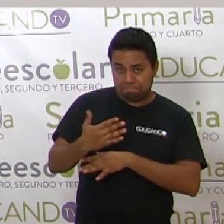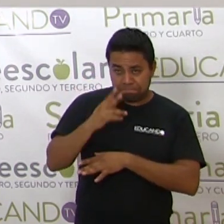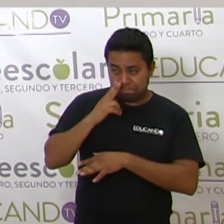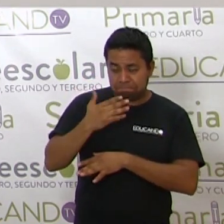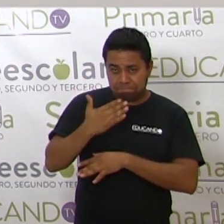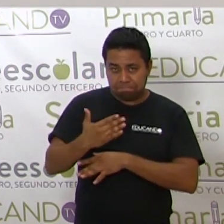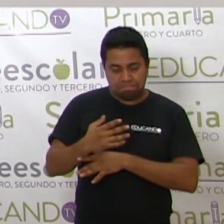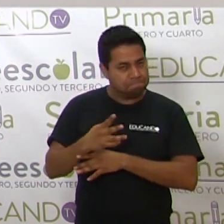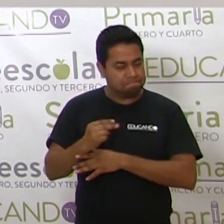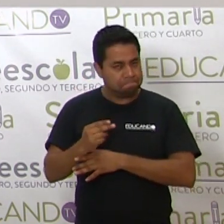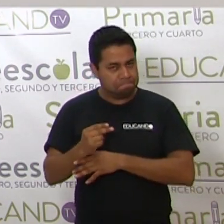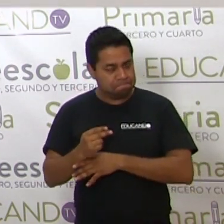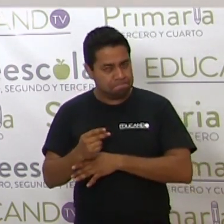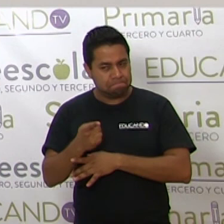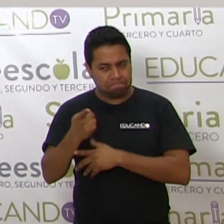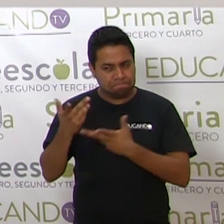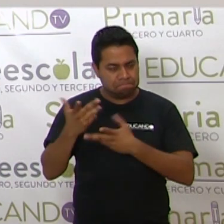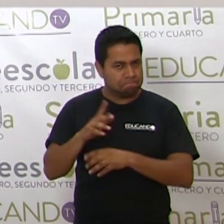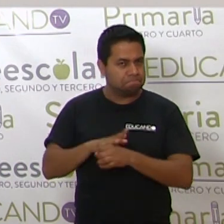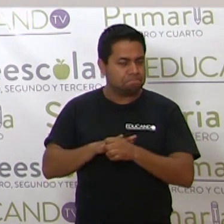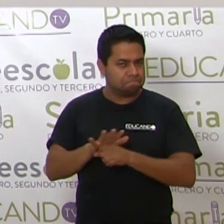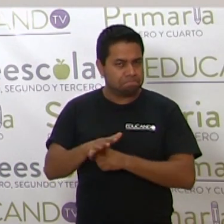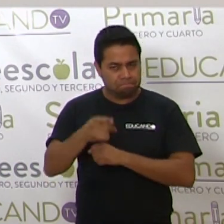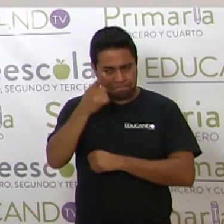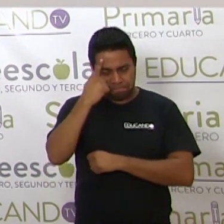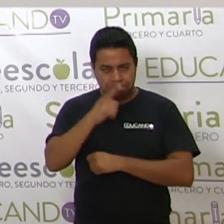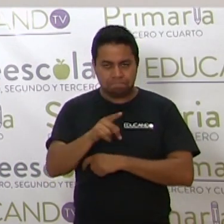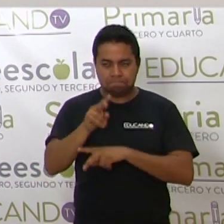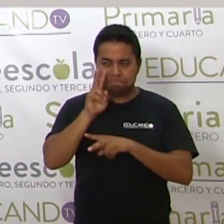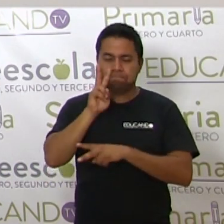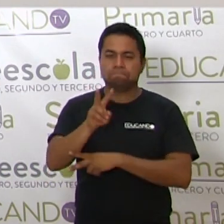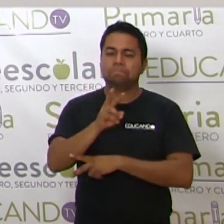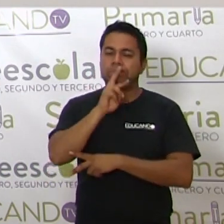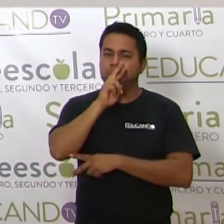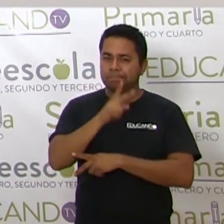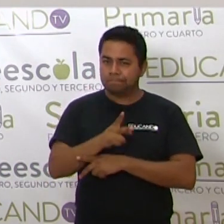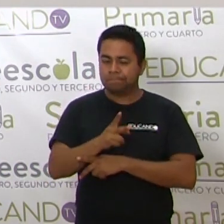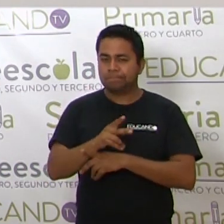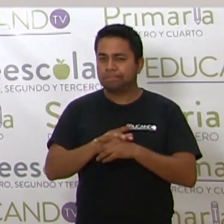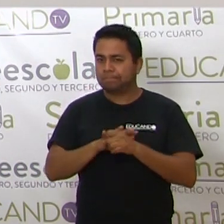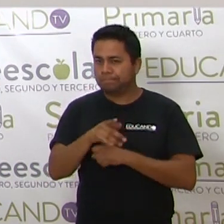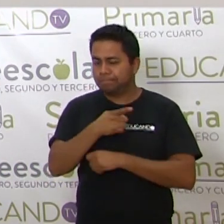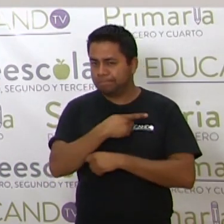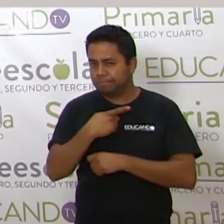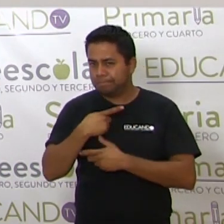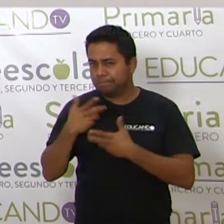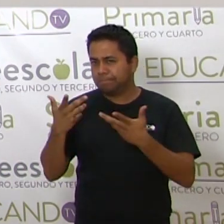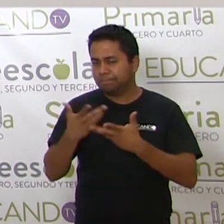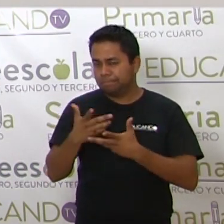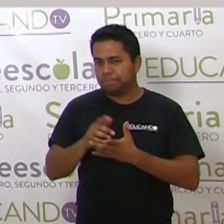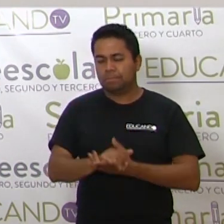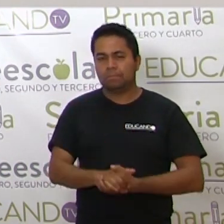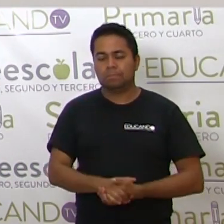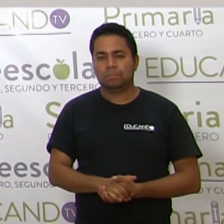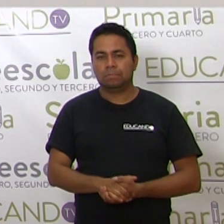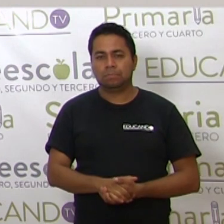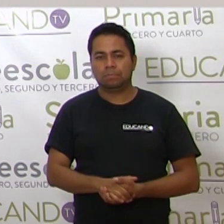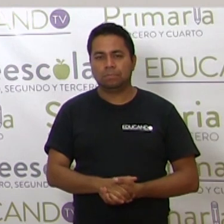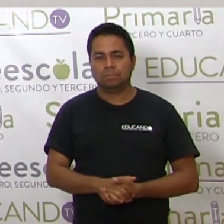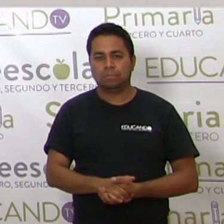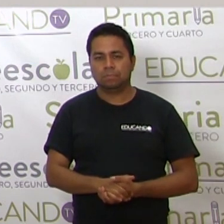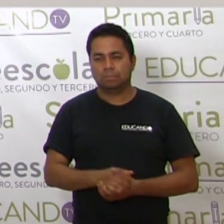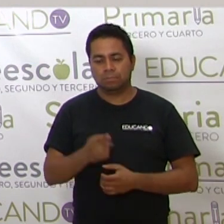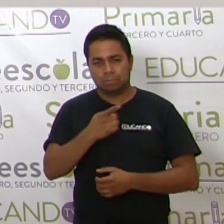lo que tendríamos que hacer para que se distinga muy requetebién tendríamos